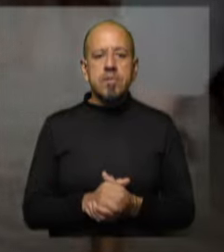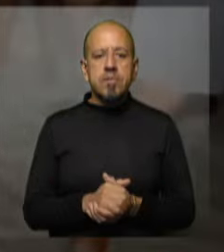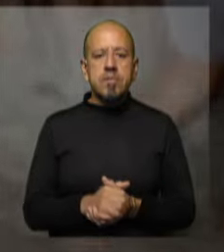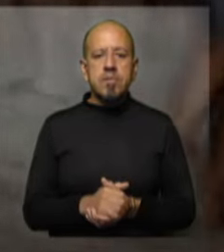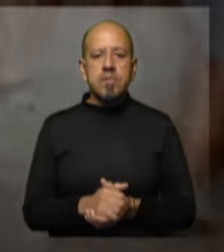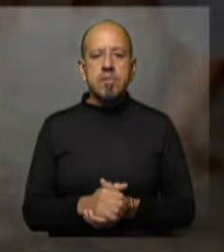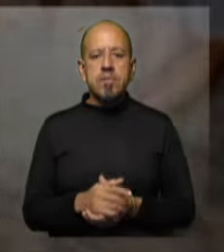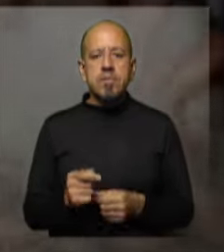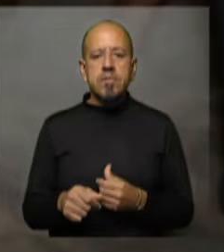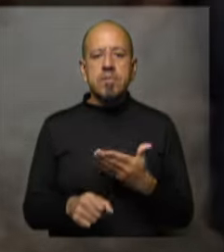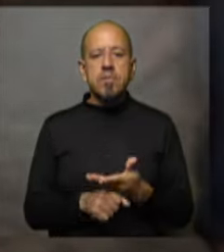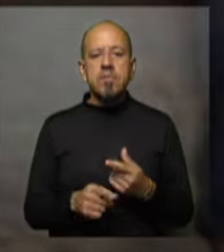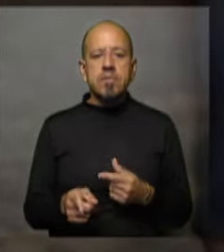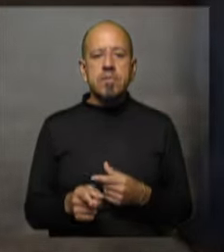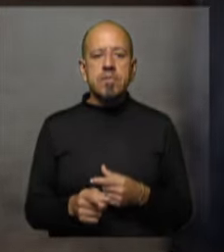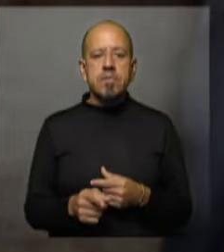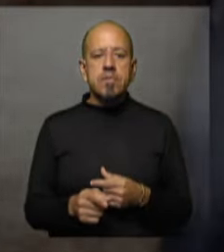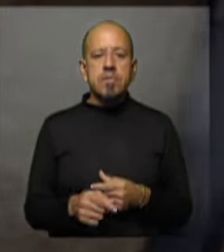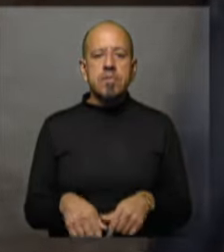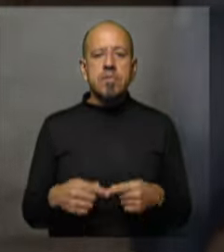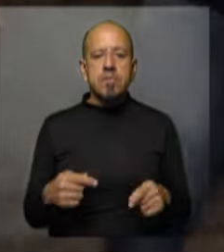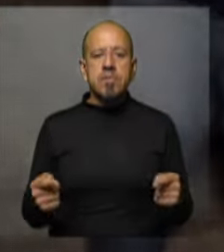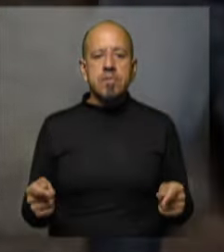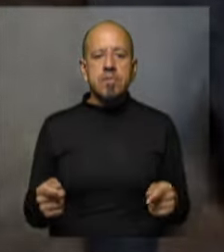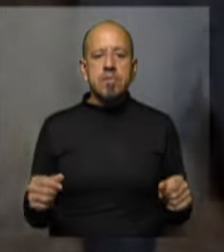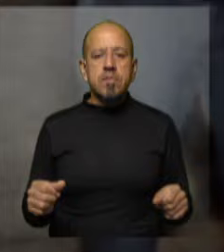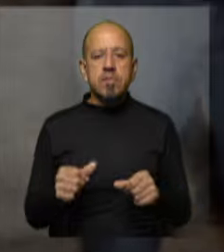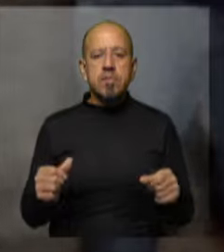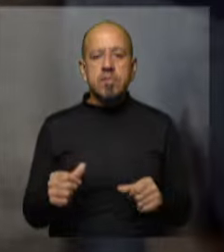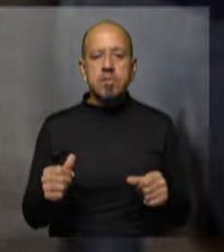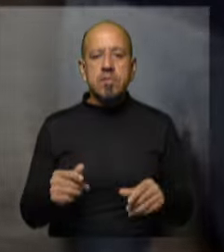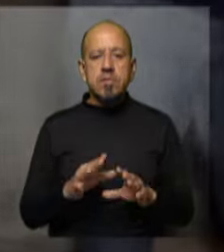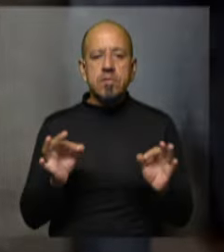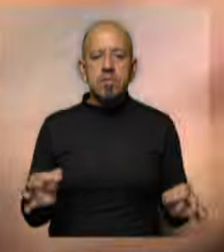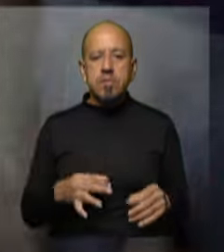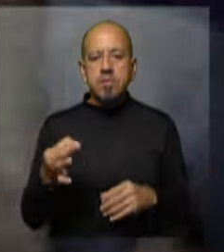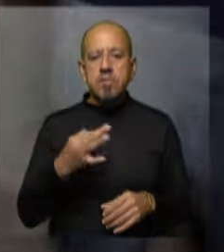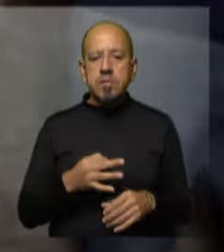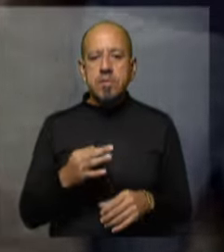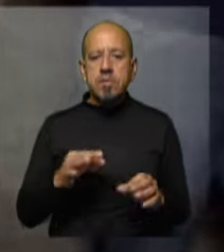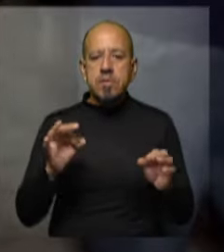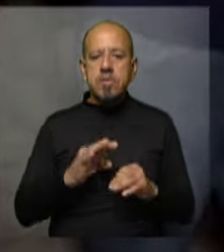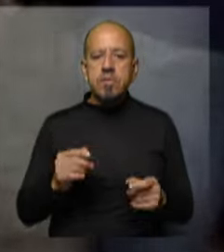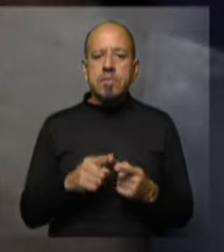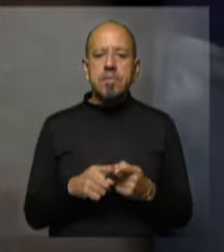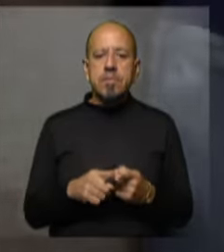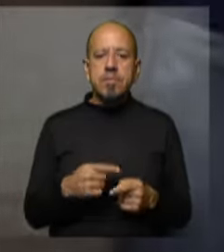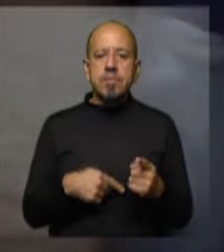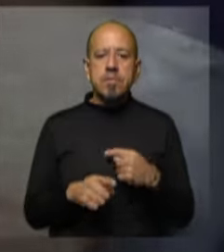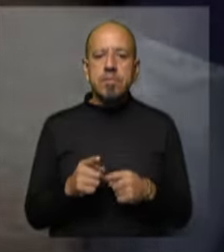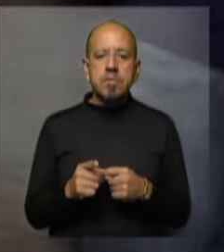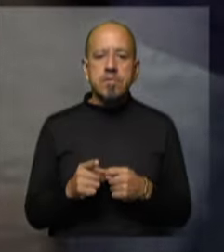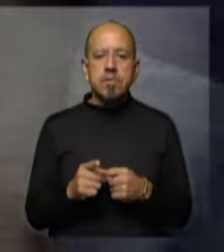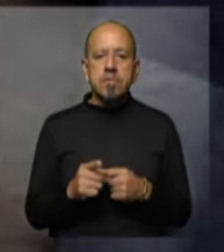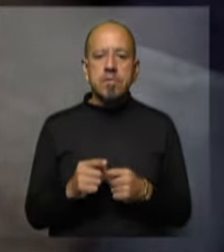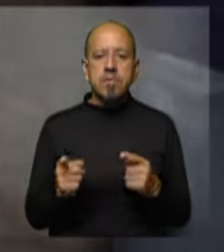gente viene y le pide? Sí, la gente me pide, también le hago pases, a veces no me hablan nada, yo les digo todo. Entonces, eso es lo que a ellos